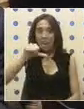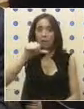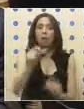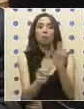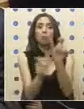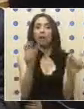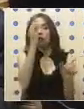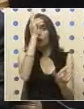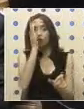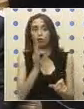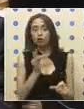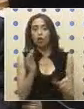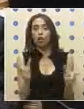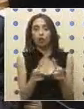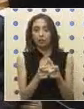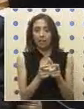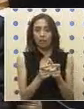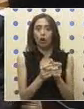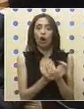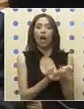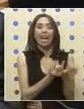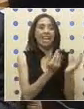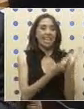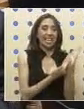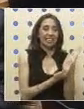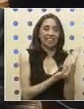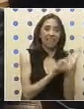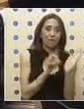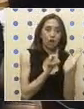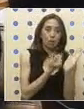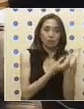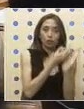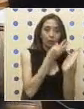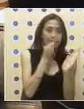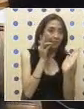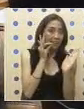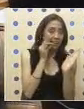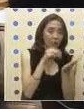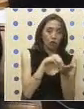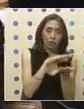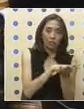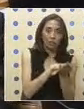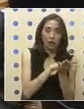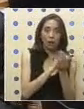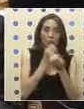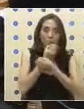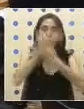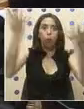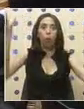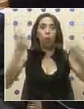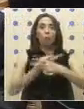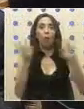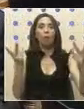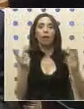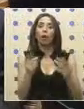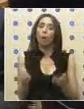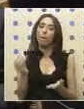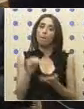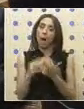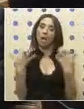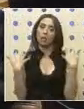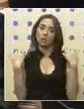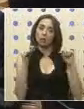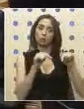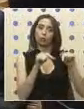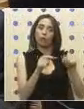Consejo, cuando información de carácter reservada o secreta termina en el dominio público. Lo que aumenta los niveles de responsabilidad del Consejo y da